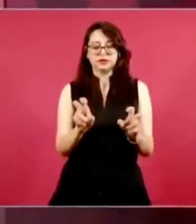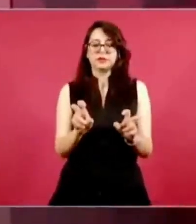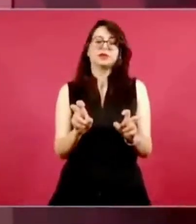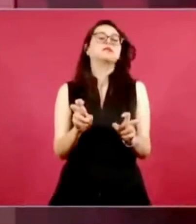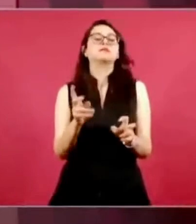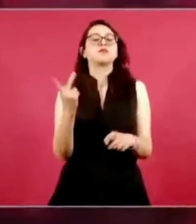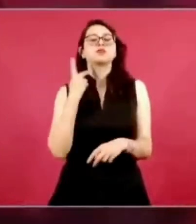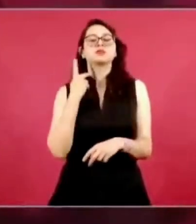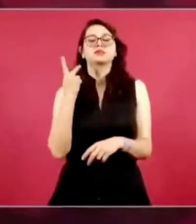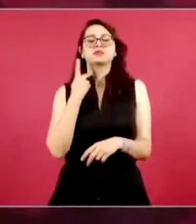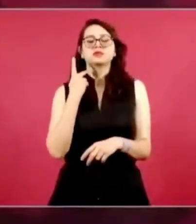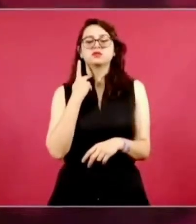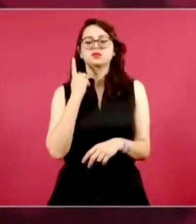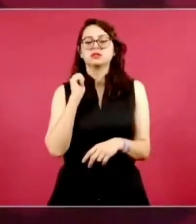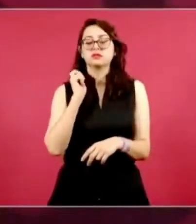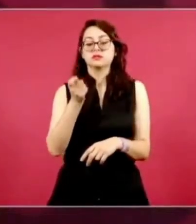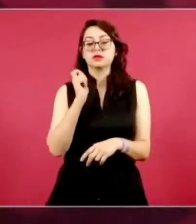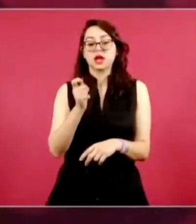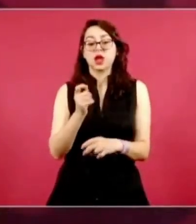acerca